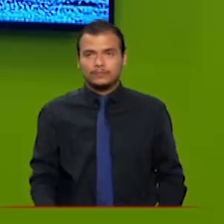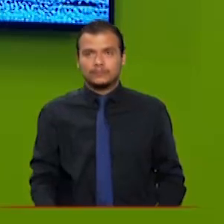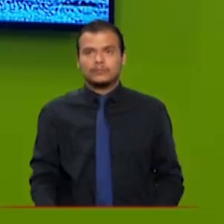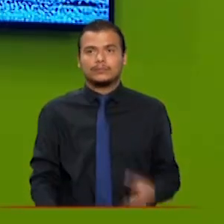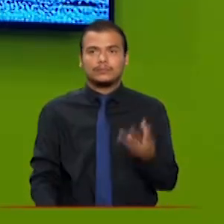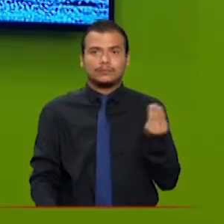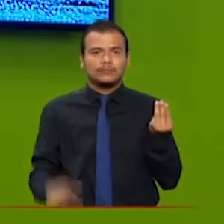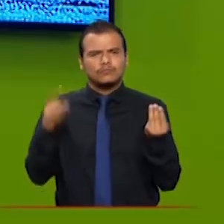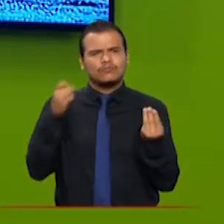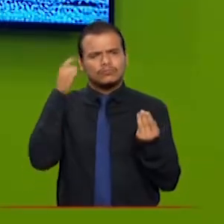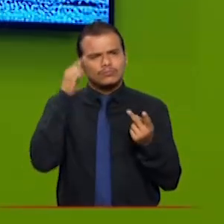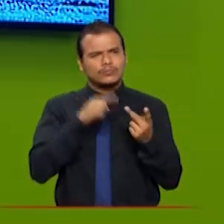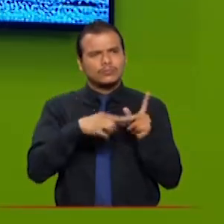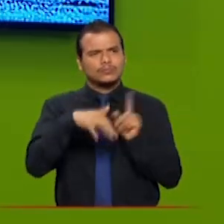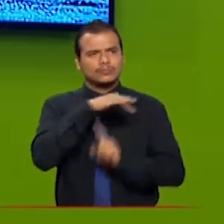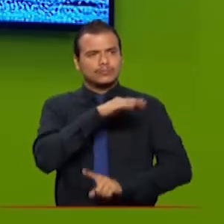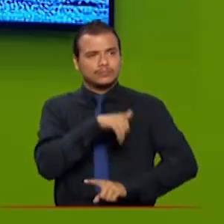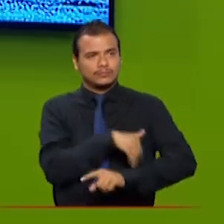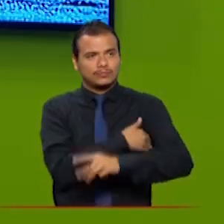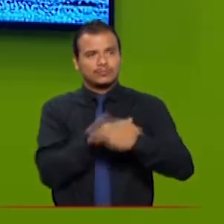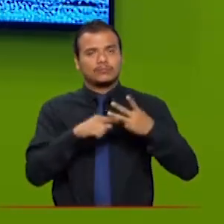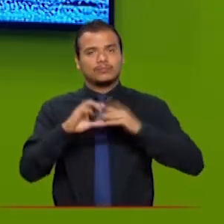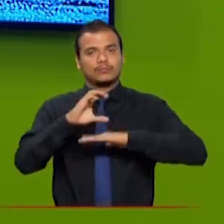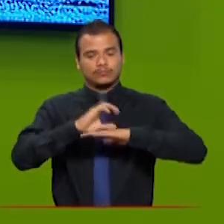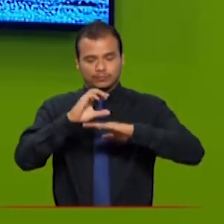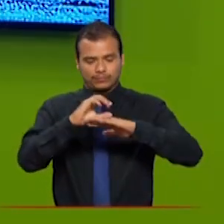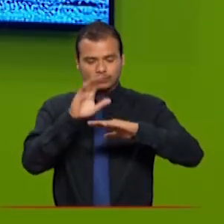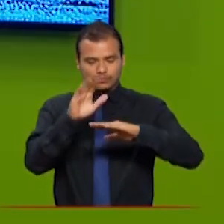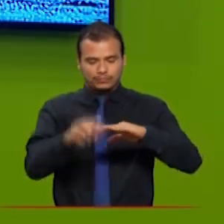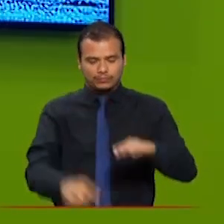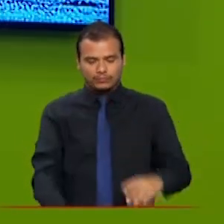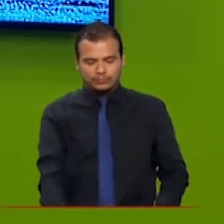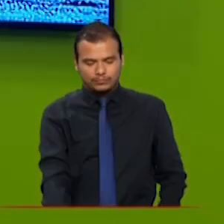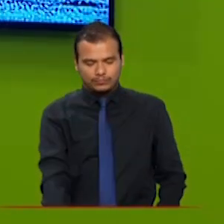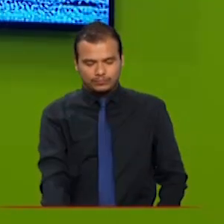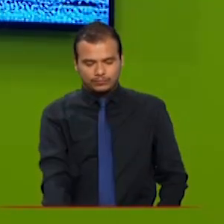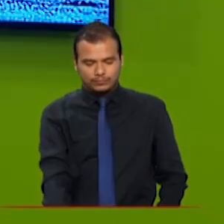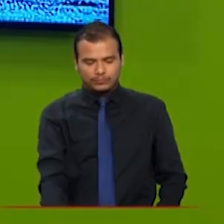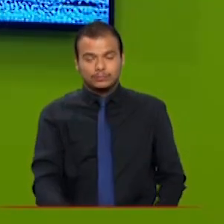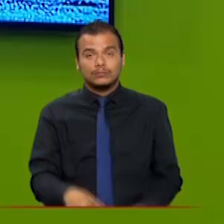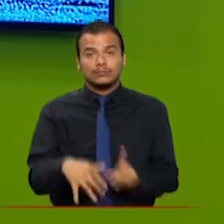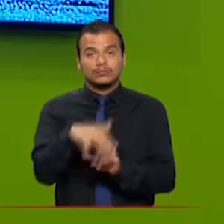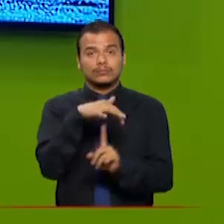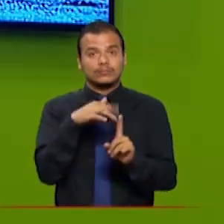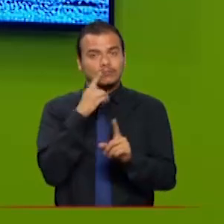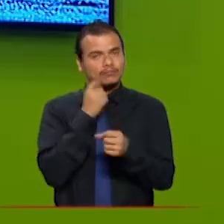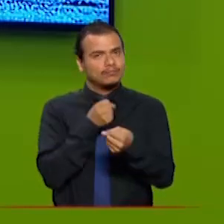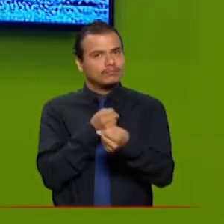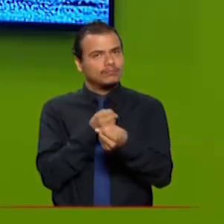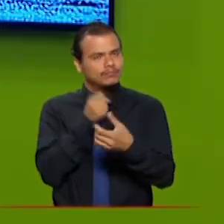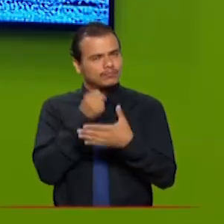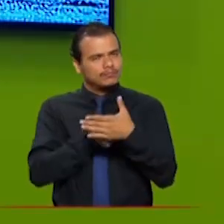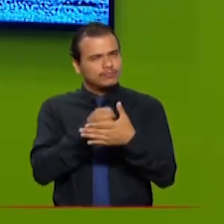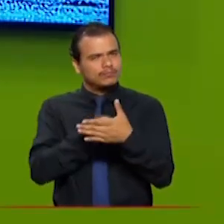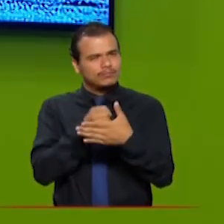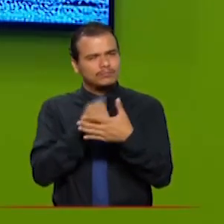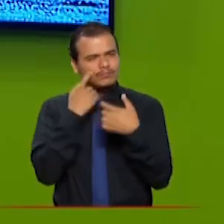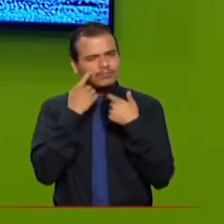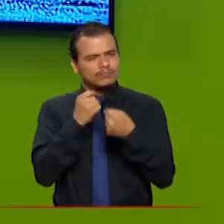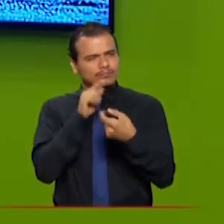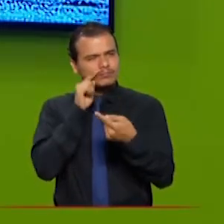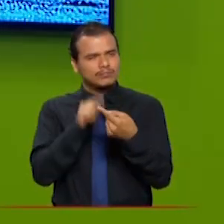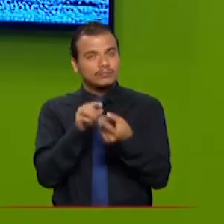Gobernaciones, Ministerio de Ambiente y corporaciones autónomas regionales de Colombia refuerzan su compromiso para asegurar el éxito